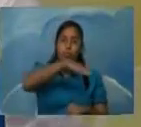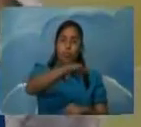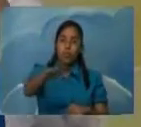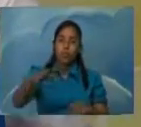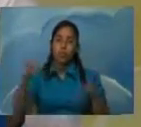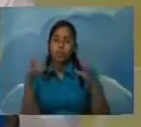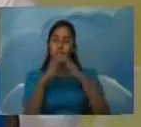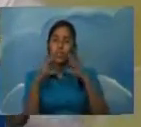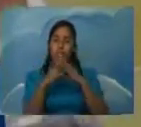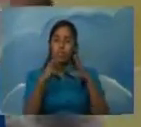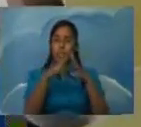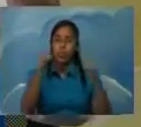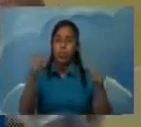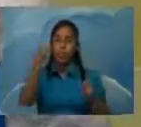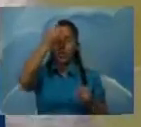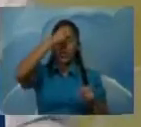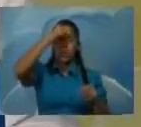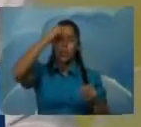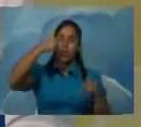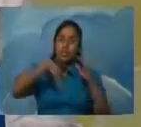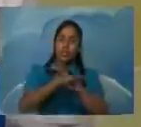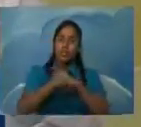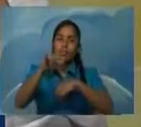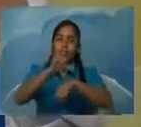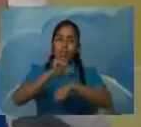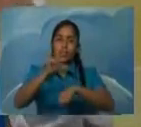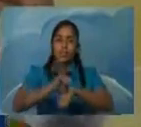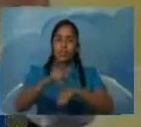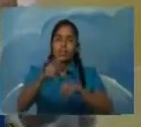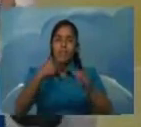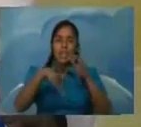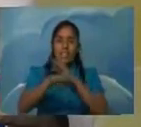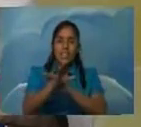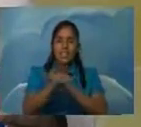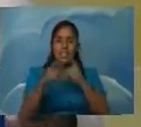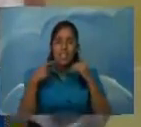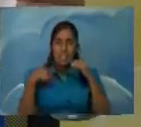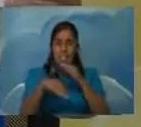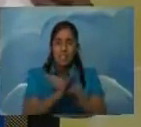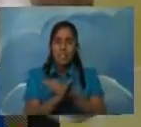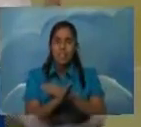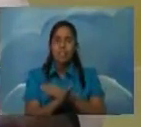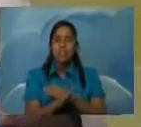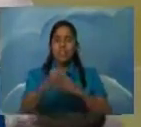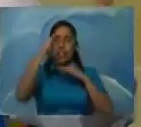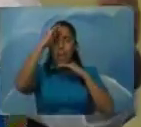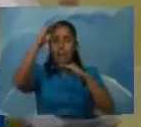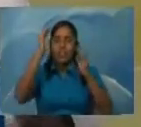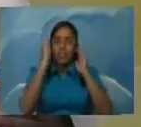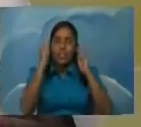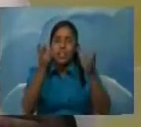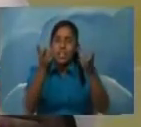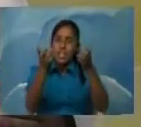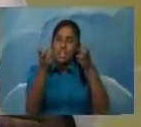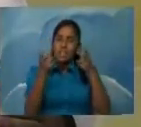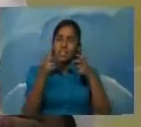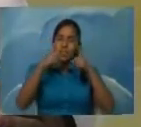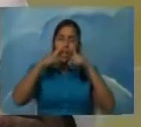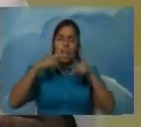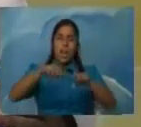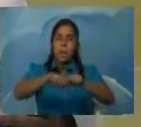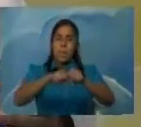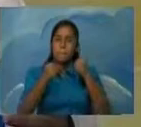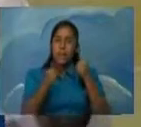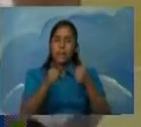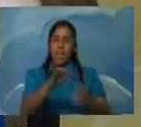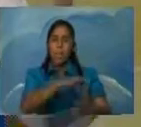reúna los domingos. Hay que asistir a la iglesia, hay que ir allá y atender y recibir